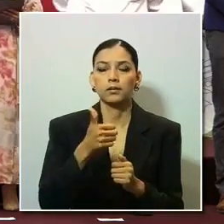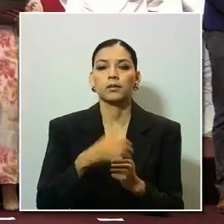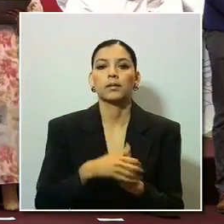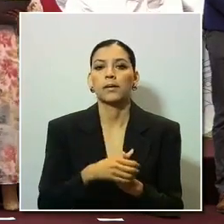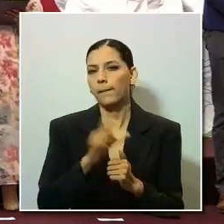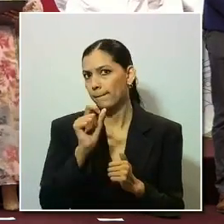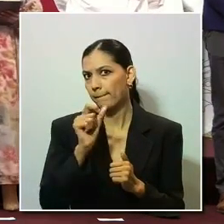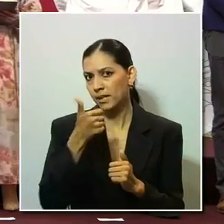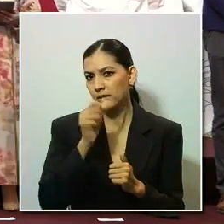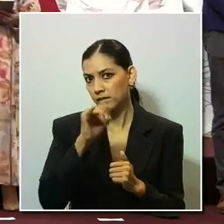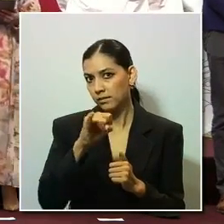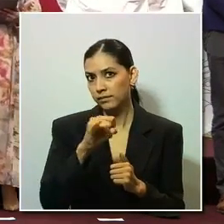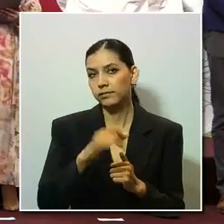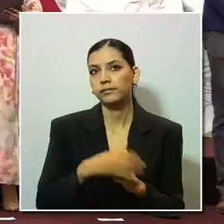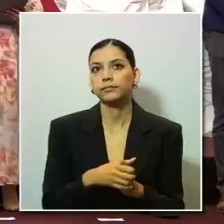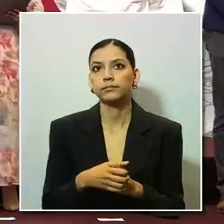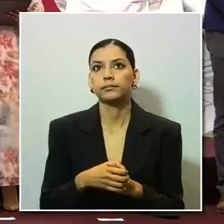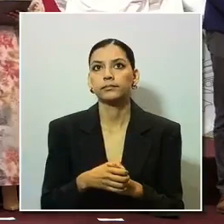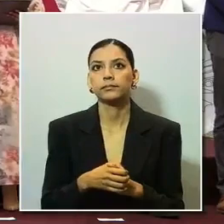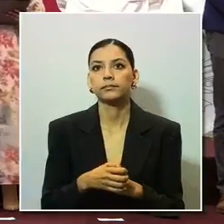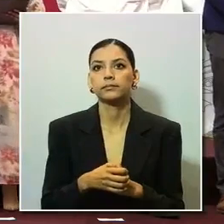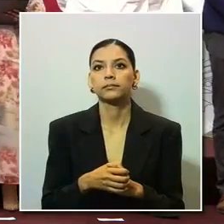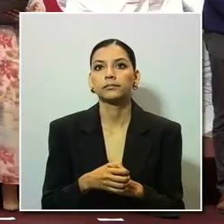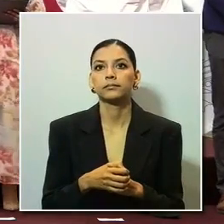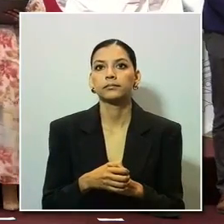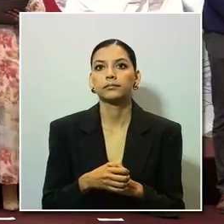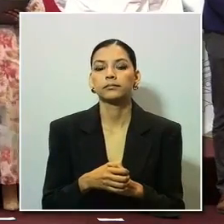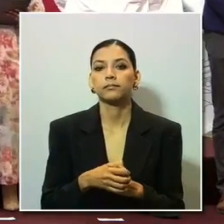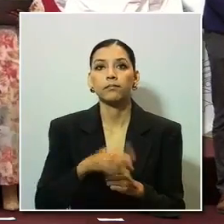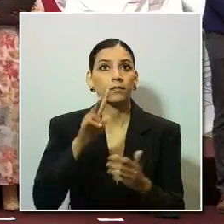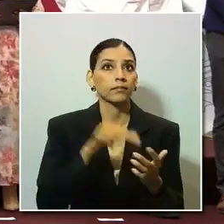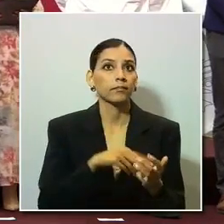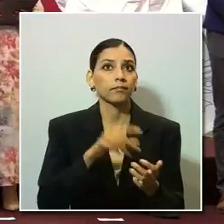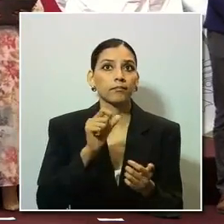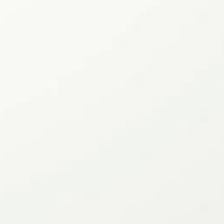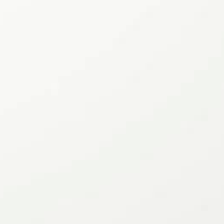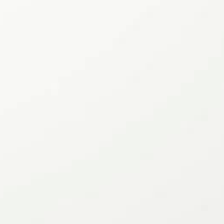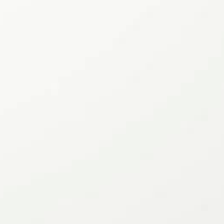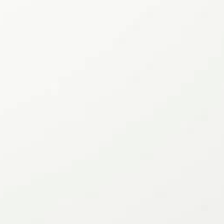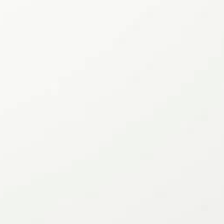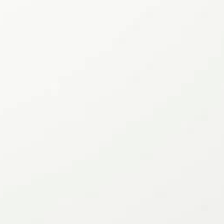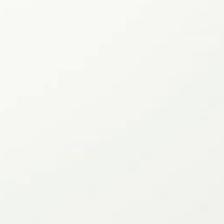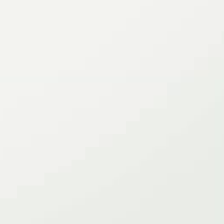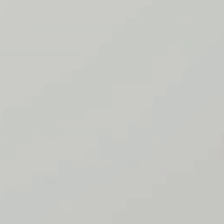26, no, sí, 26, no. Del 2026.